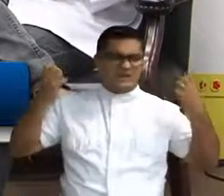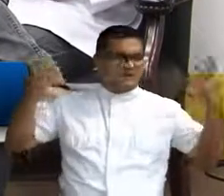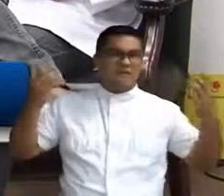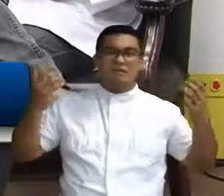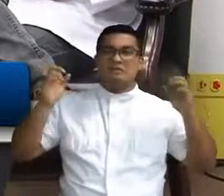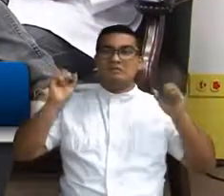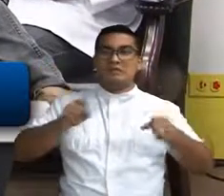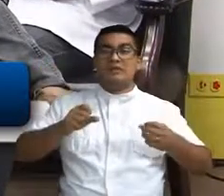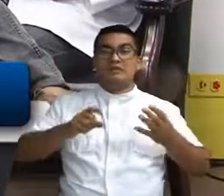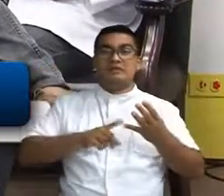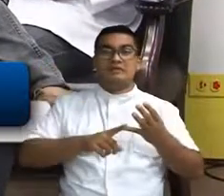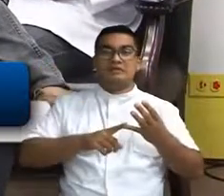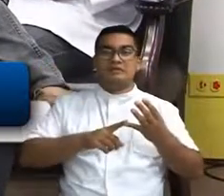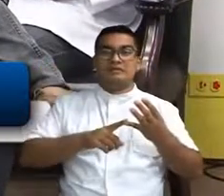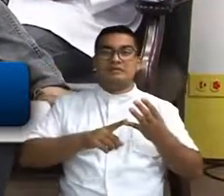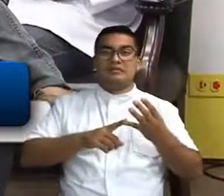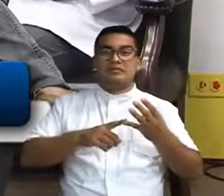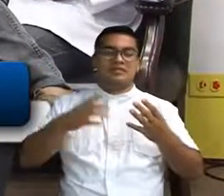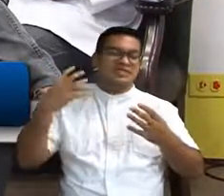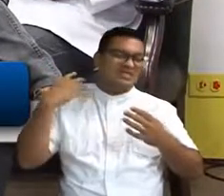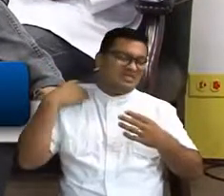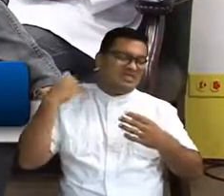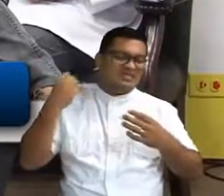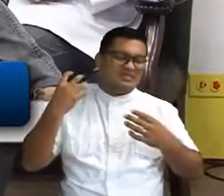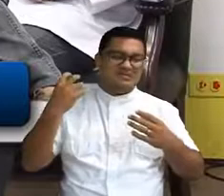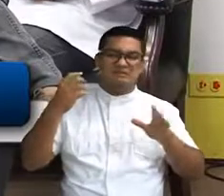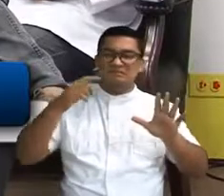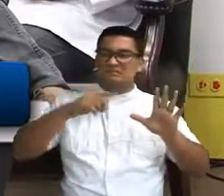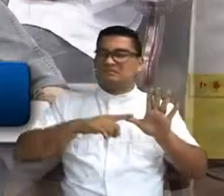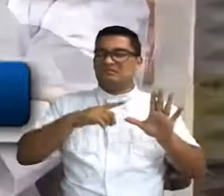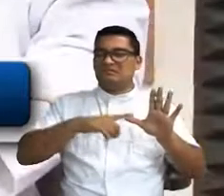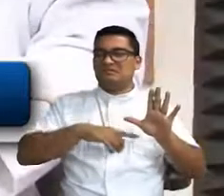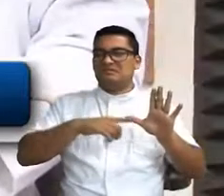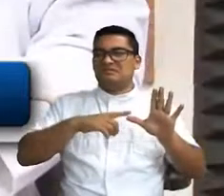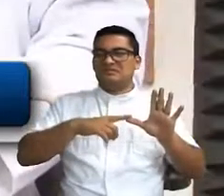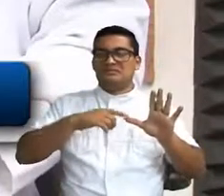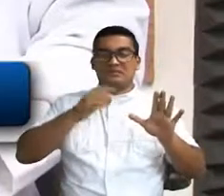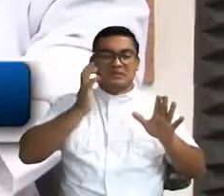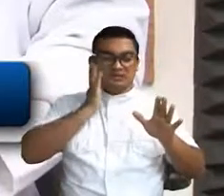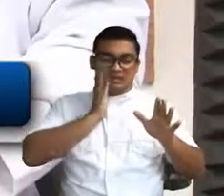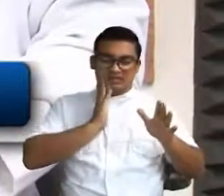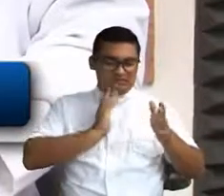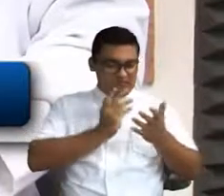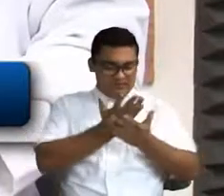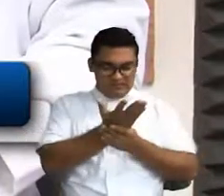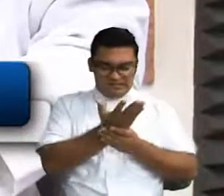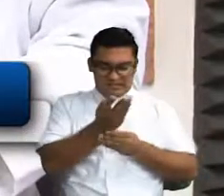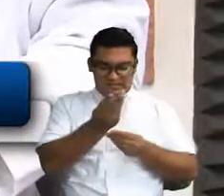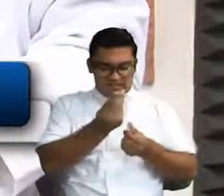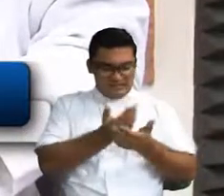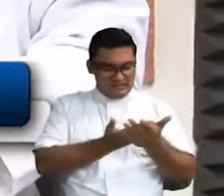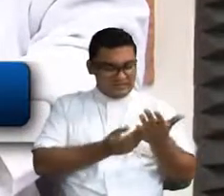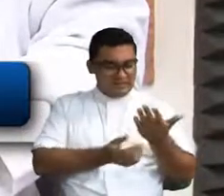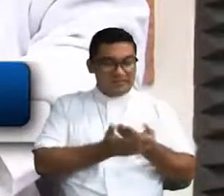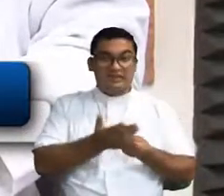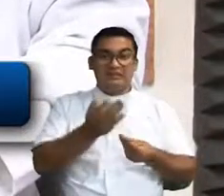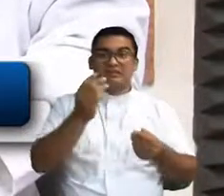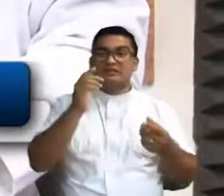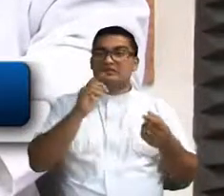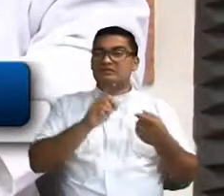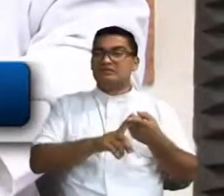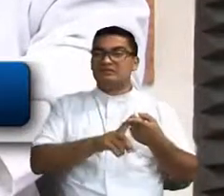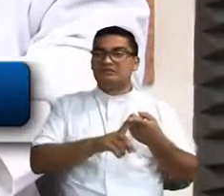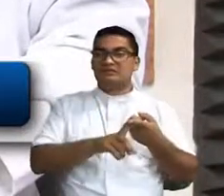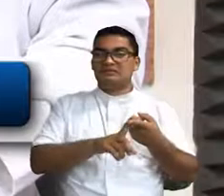tener dolores corporales, puede tener también sudoración excesiva en las manos, puede tener lo